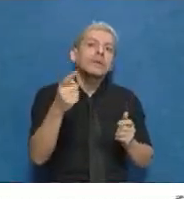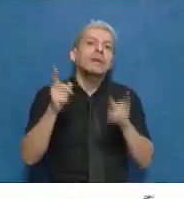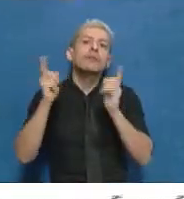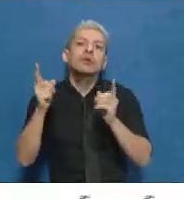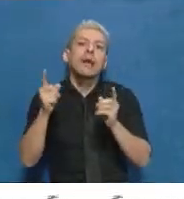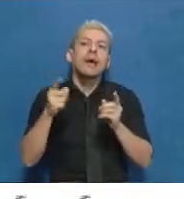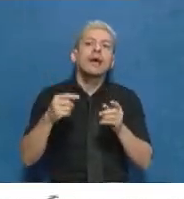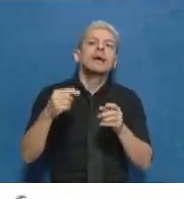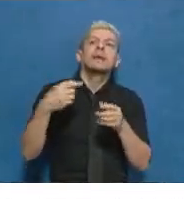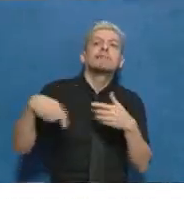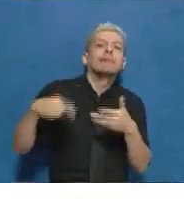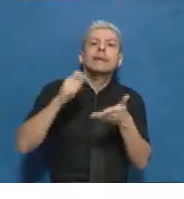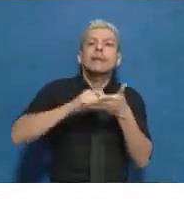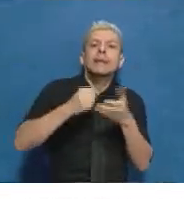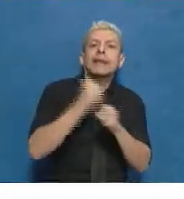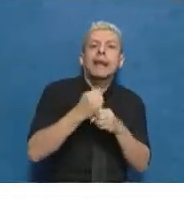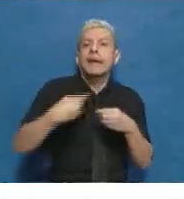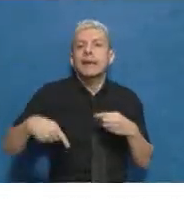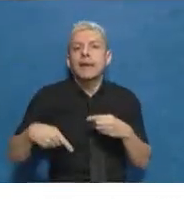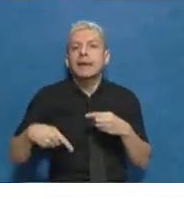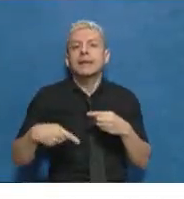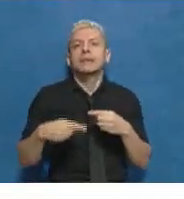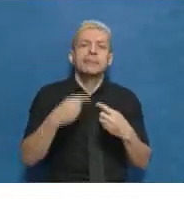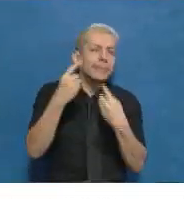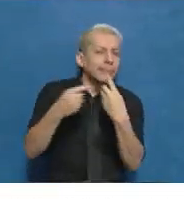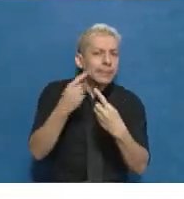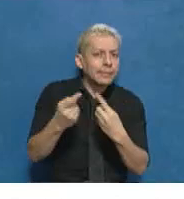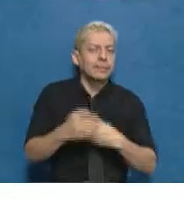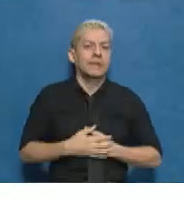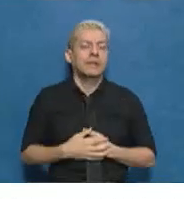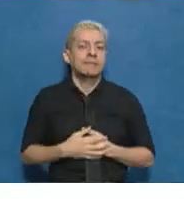tarea o... Y bueno,